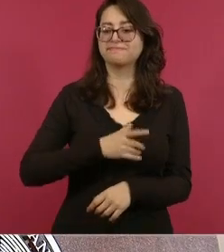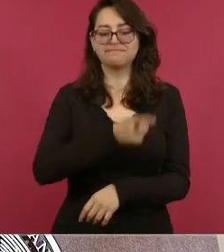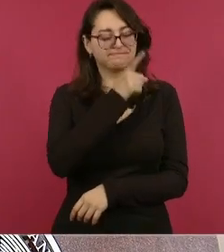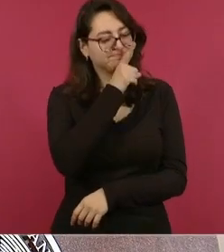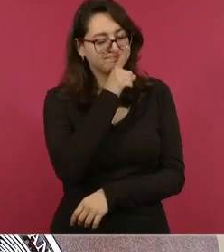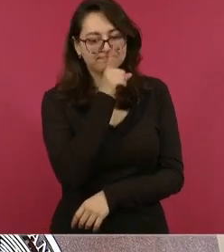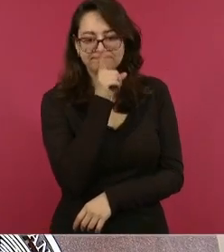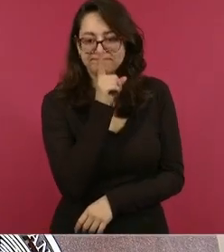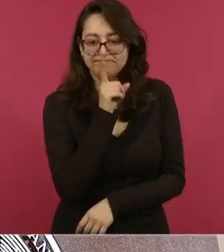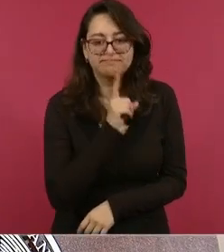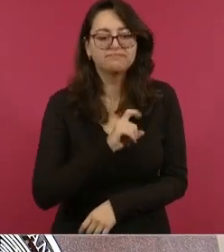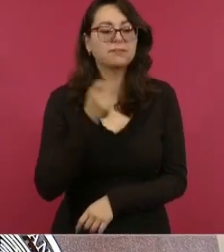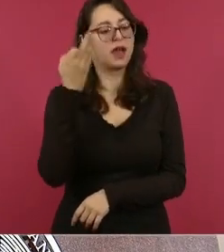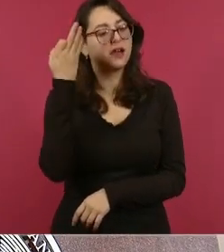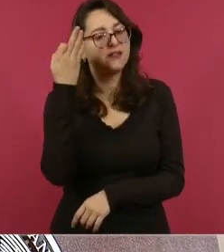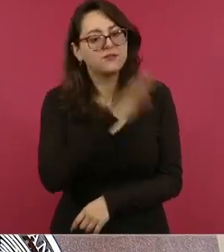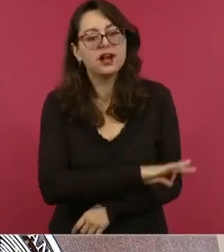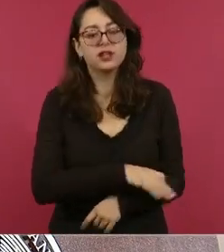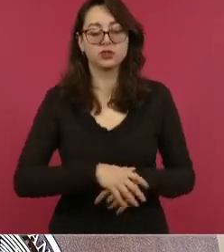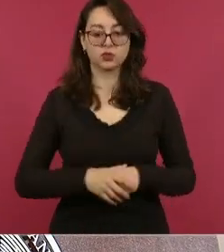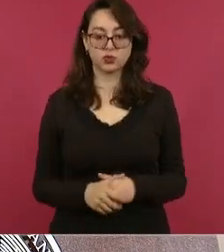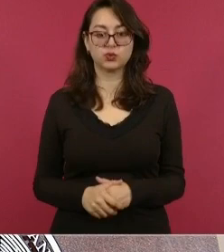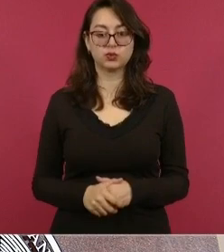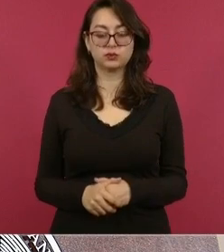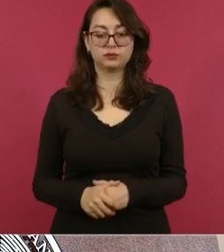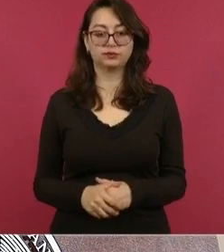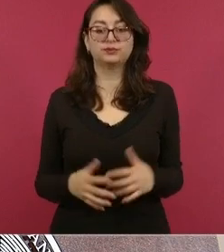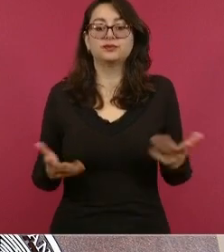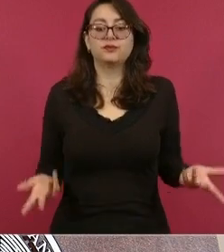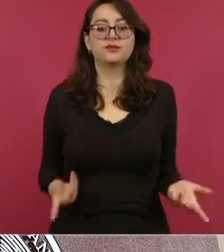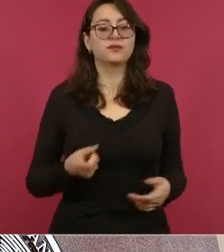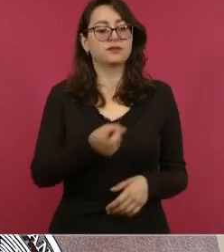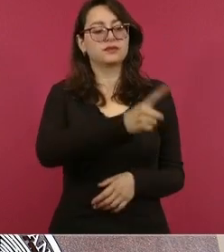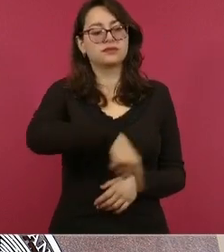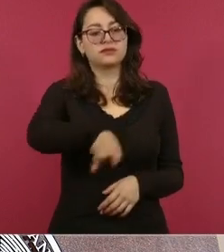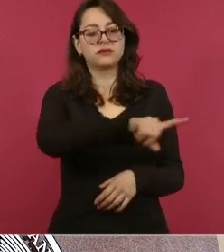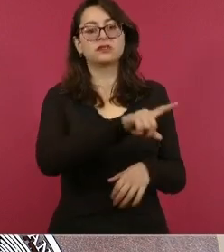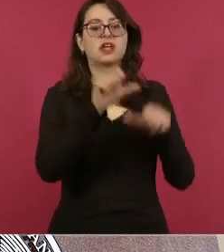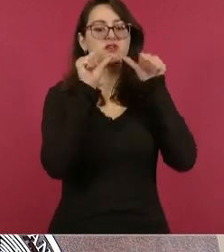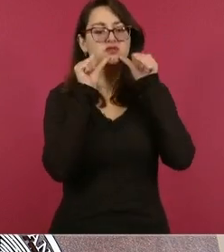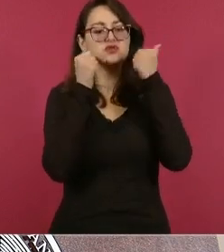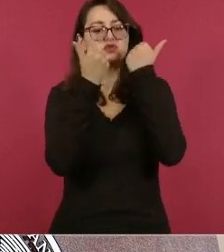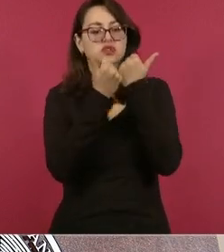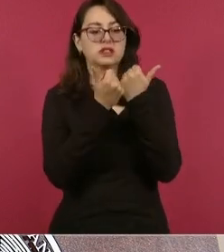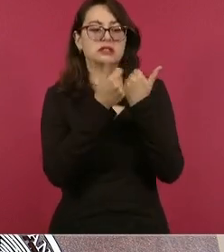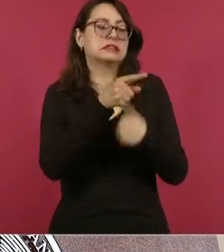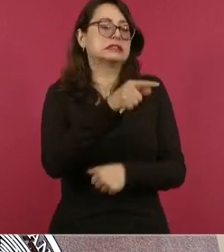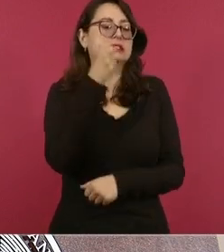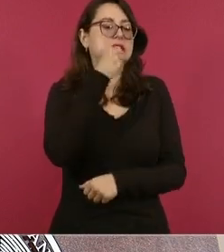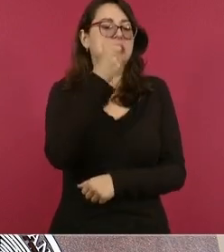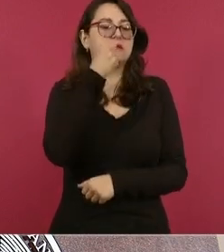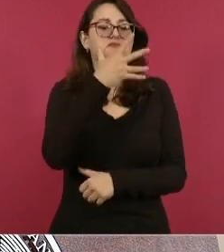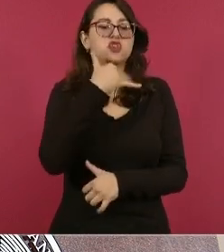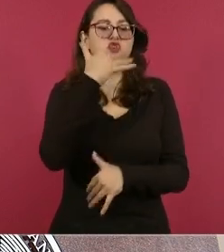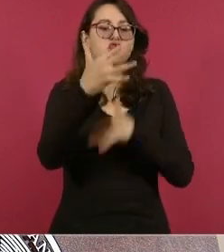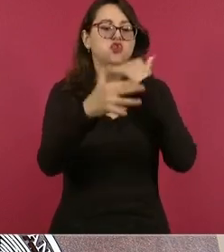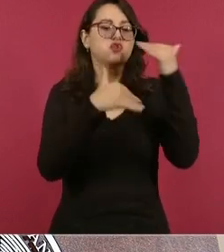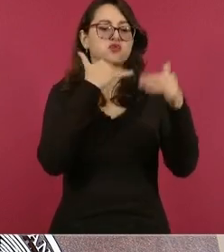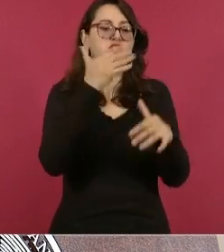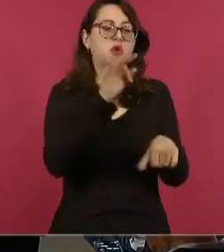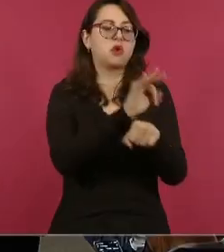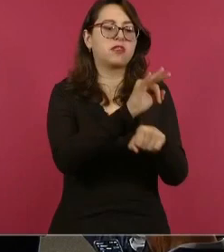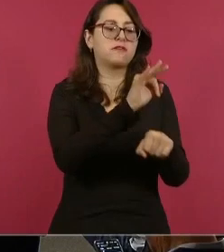sus afirmaciones son falsas. Y es que así son los de Mexicanos a Favor de la Corrupción y en contra de la CFE.